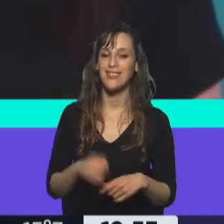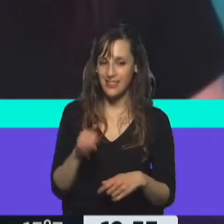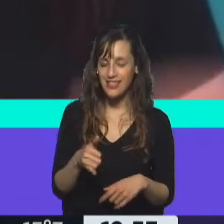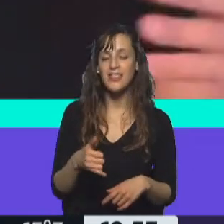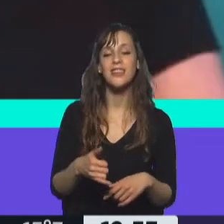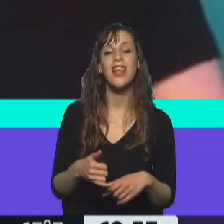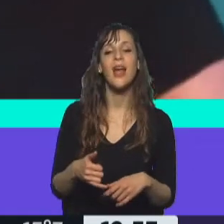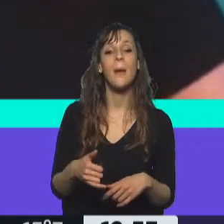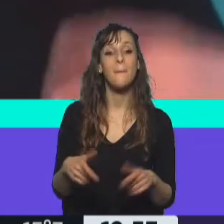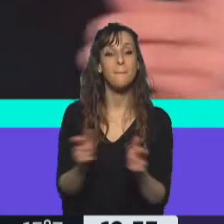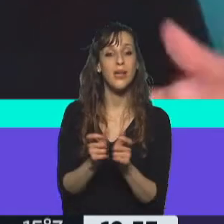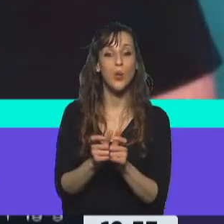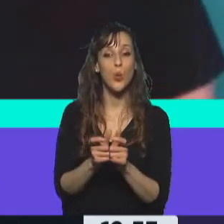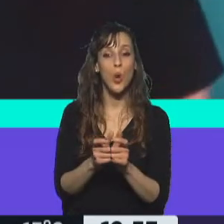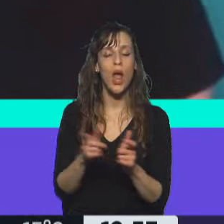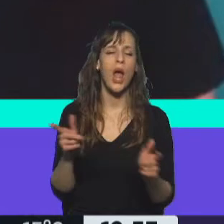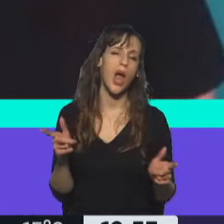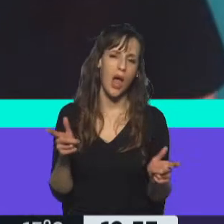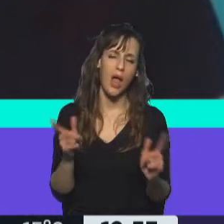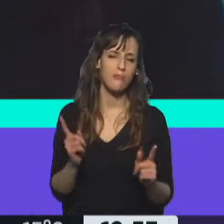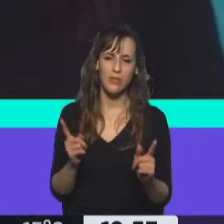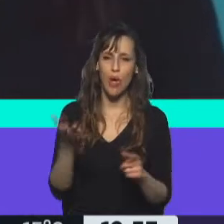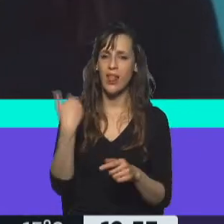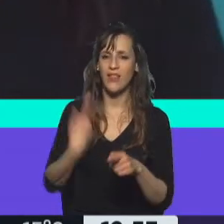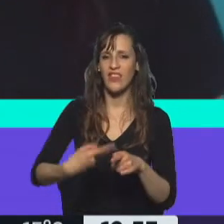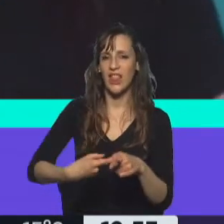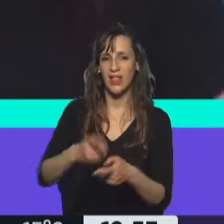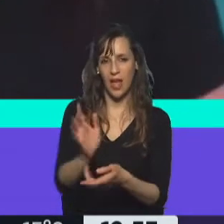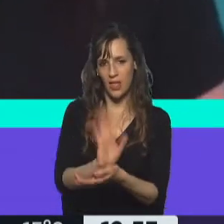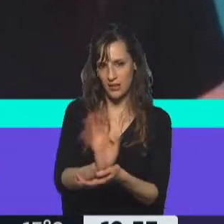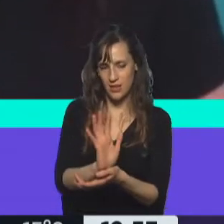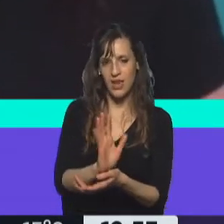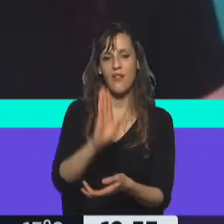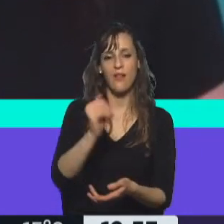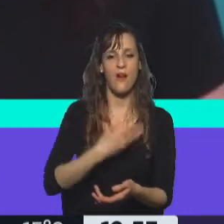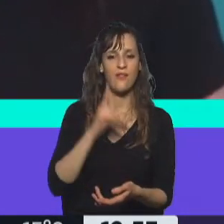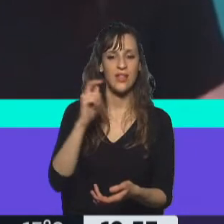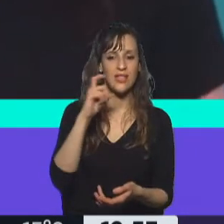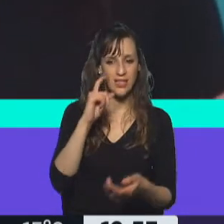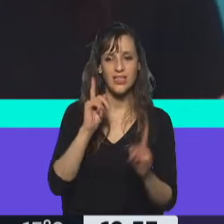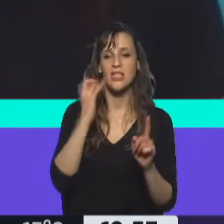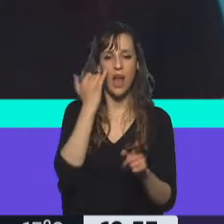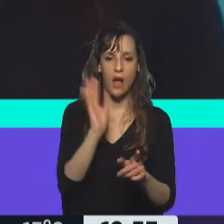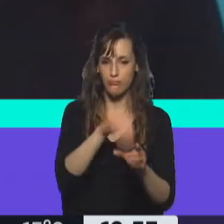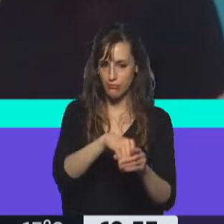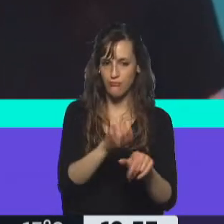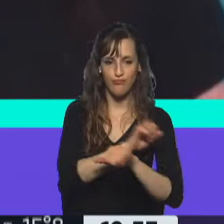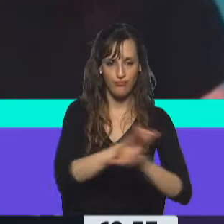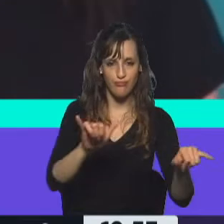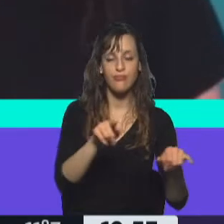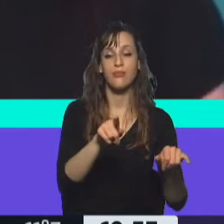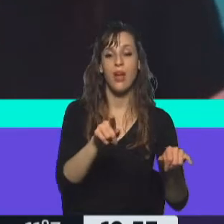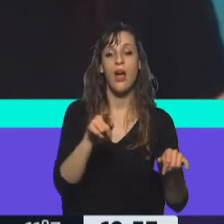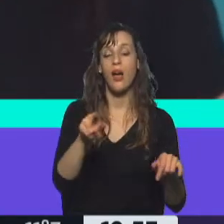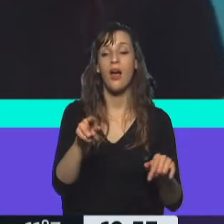tremenda película, viene de Málaga, ha pasado por el Bafisi, se llama Cómo mueren las reinas, es la película de Lucas Turturro con guión de Constanza Boquet y